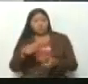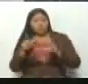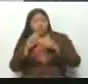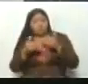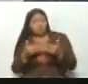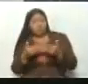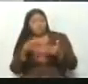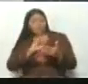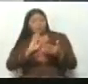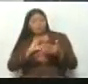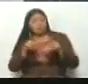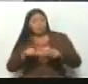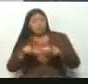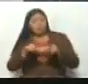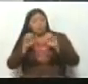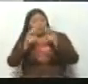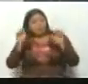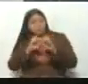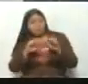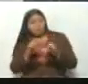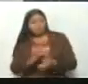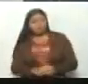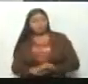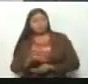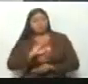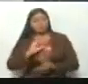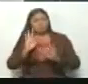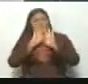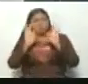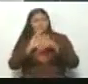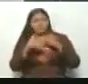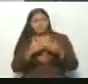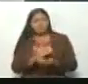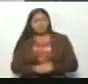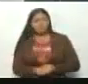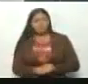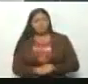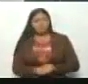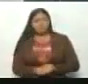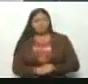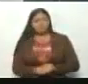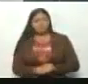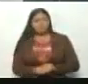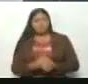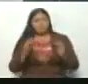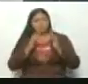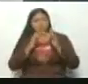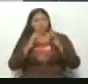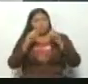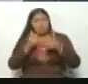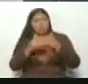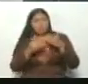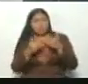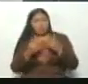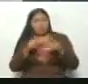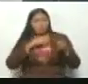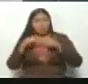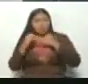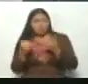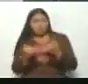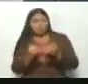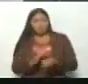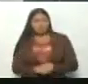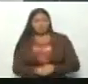autoridades de zonas educativas y autoridades únicas de educación que conocen también todo el levantamiento y este parte, están en coordinación.